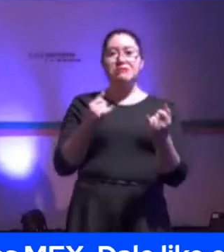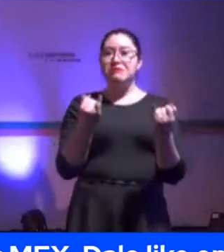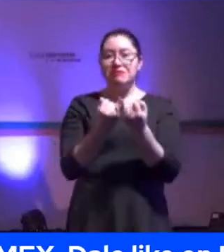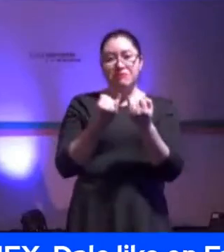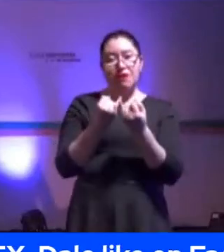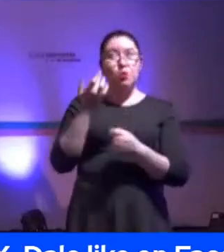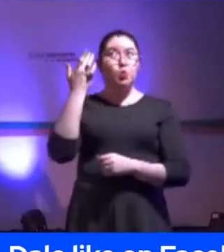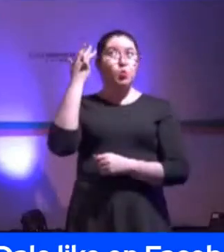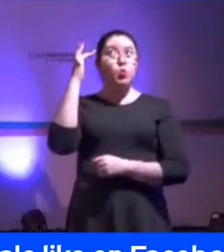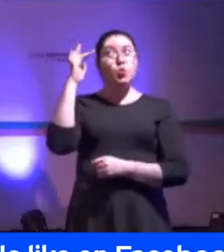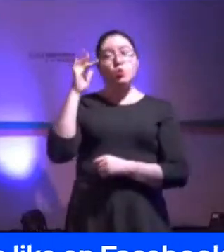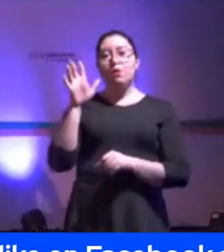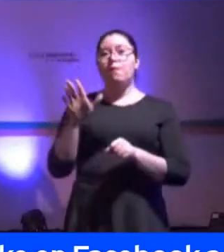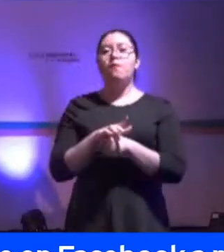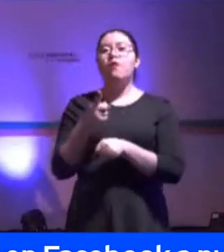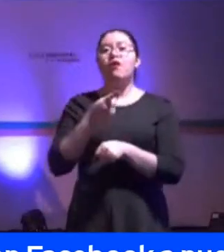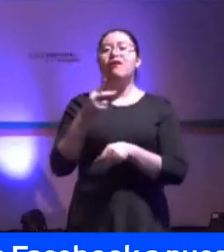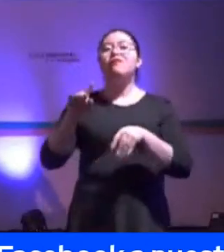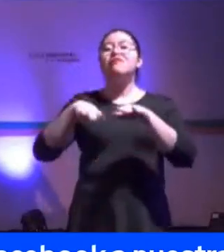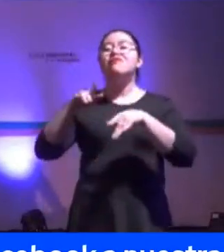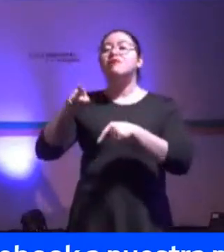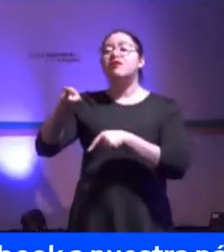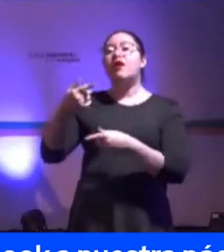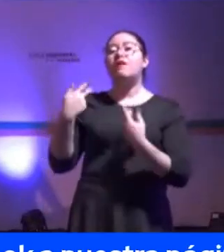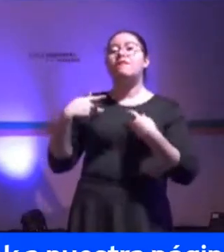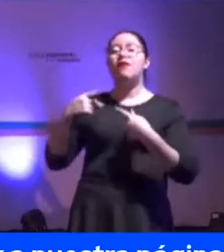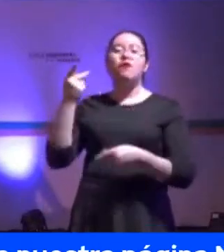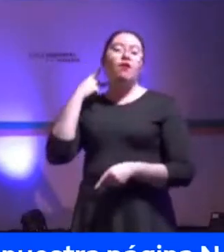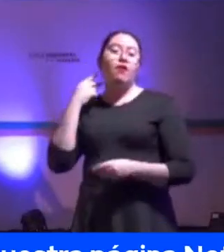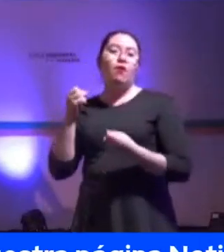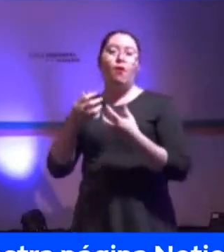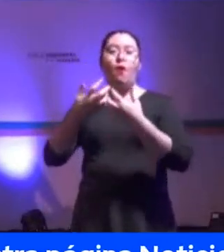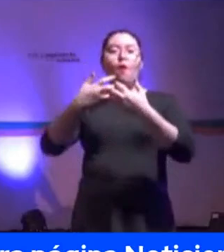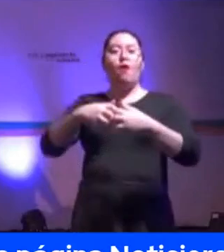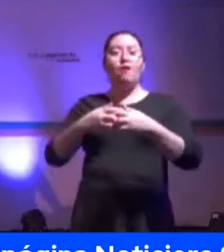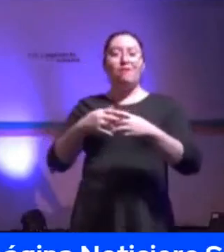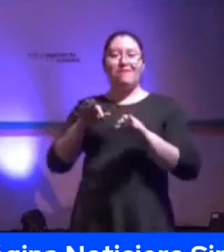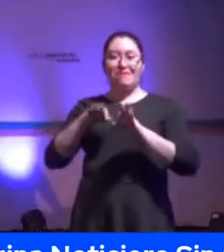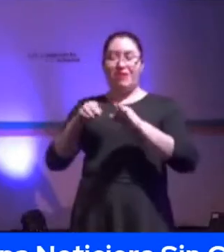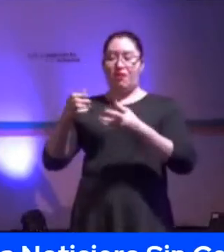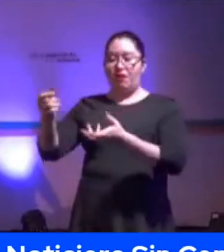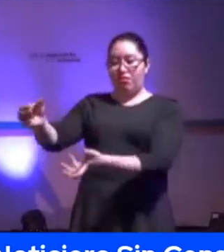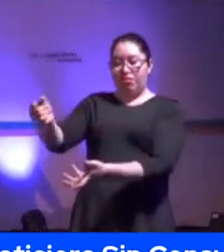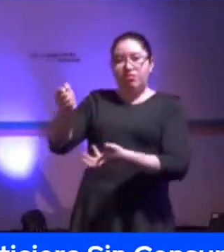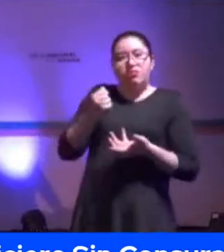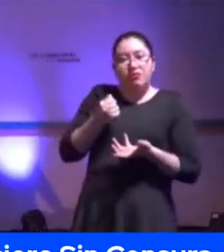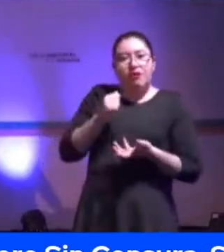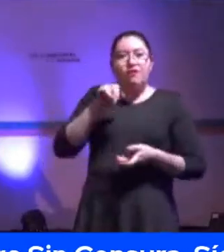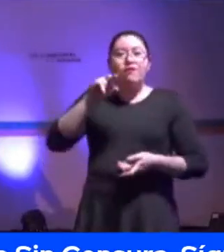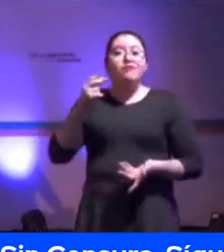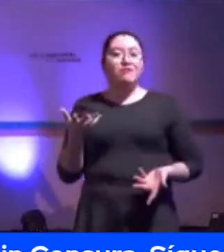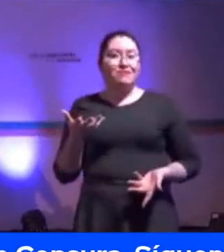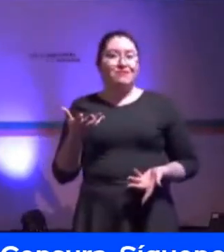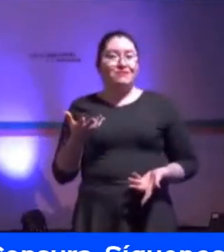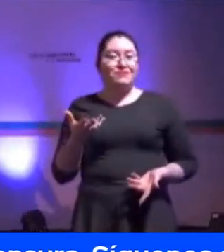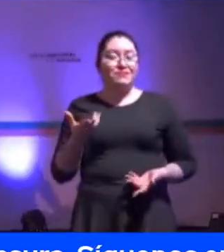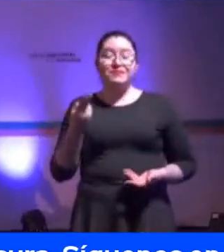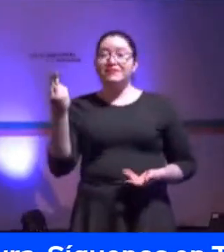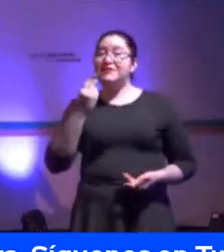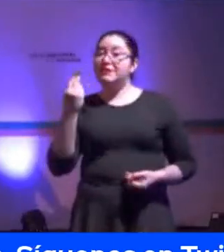exclusivamente porque depende de si el empresario o el político con varo les paga o no. Ese es el problema. Y hay que ser